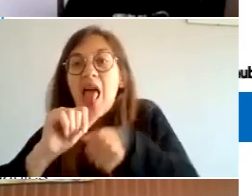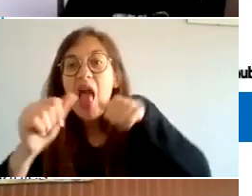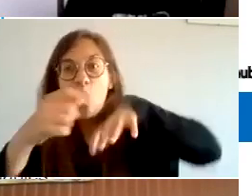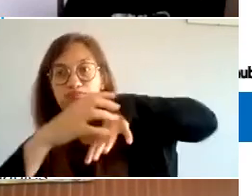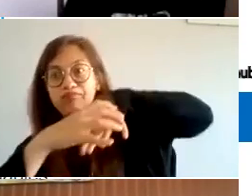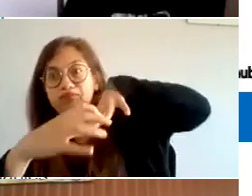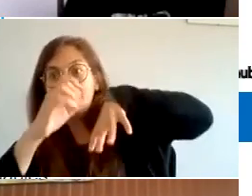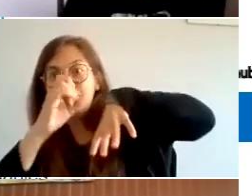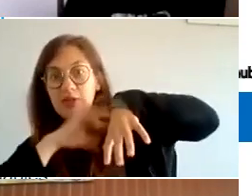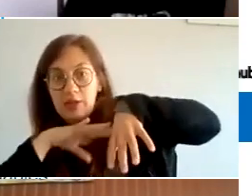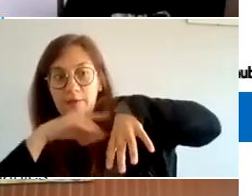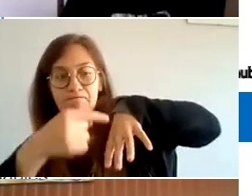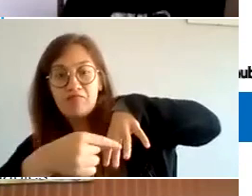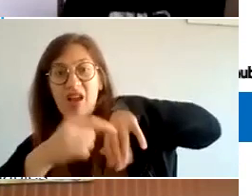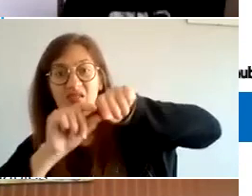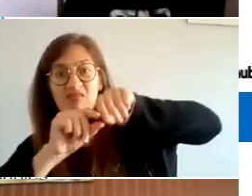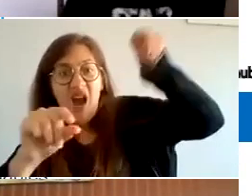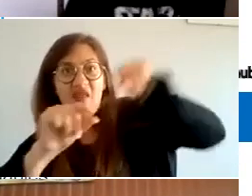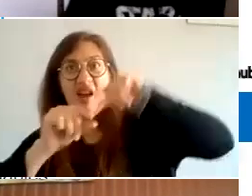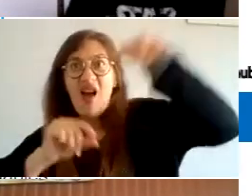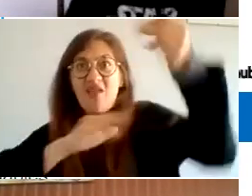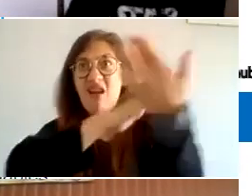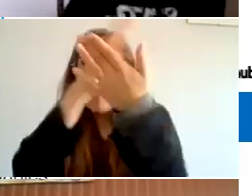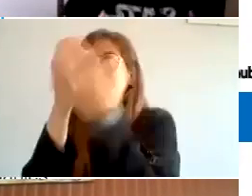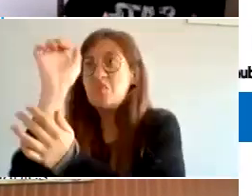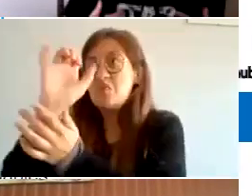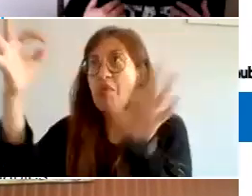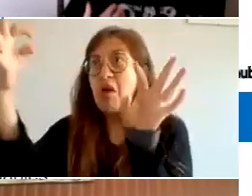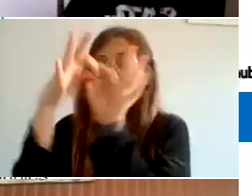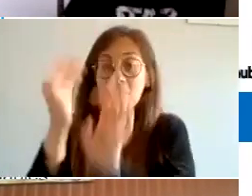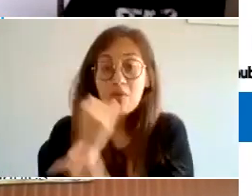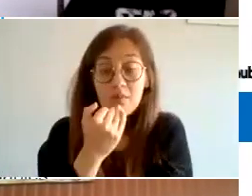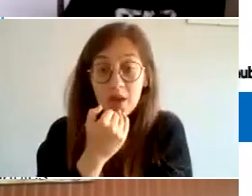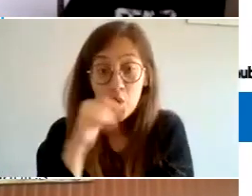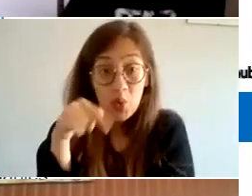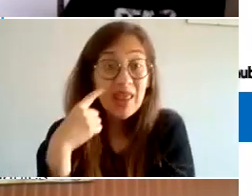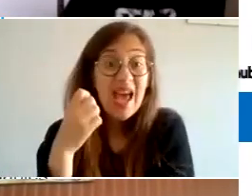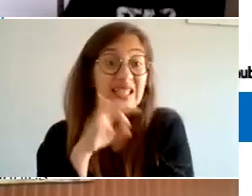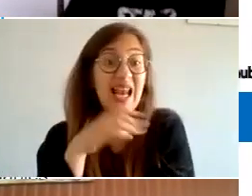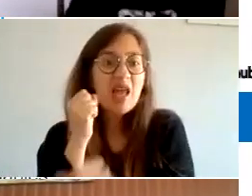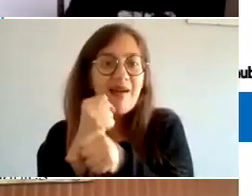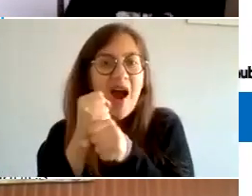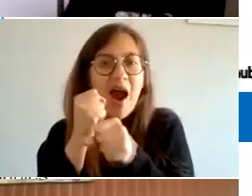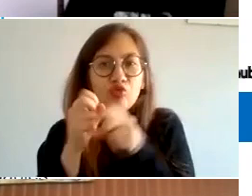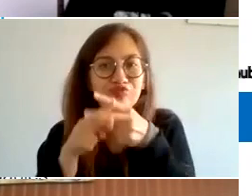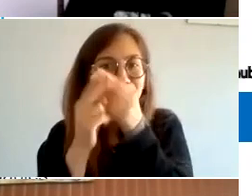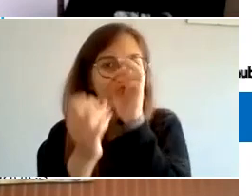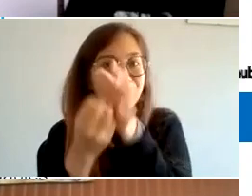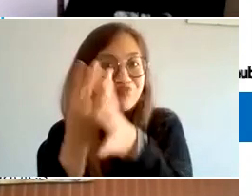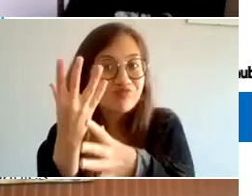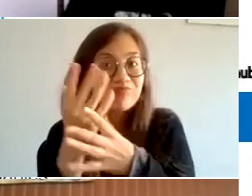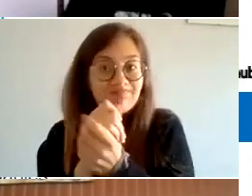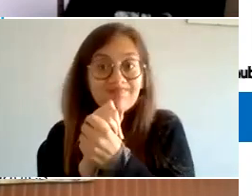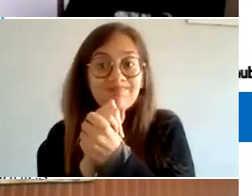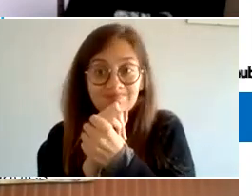Europa. Hoy en día Chile está trabajando, si es que de hecho se está llevando en desarrollo, conectar, en